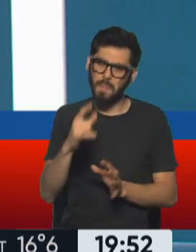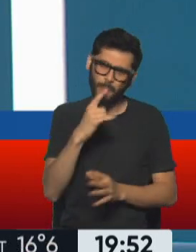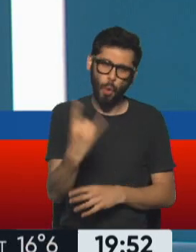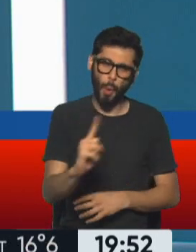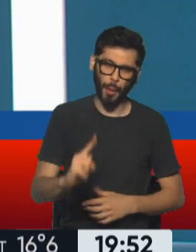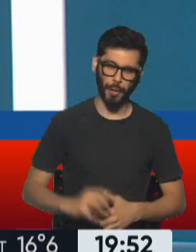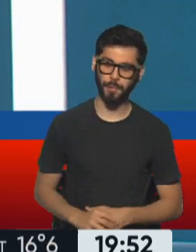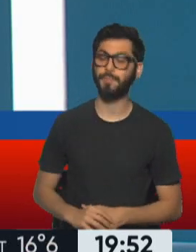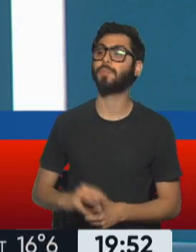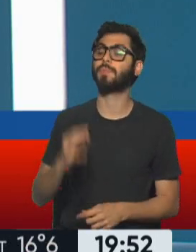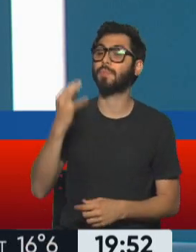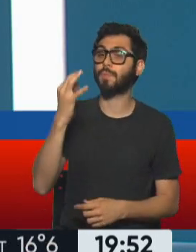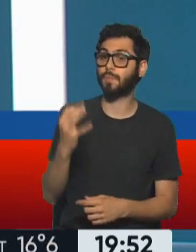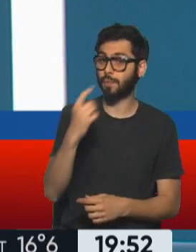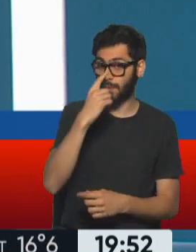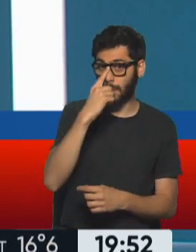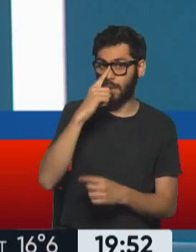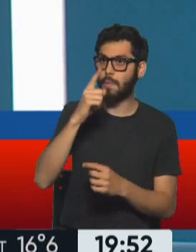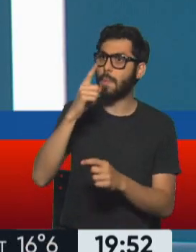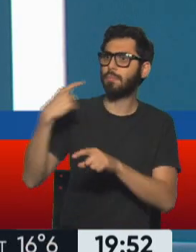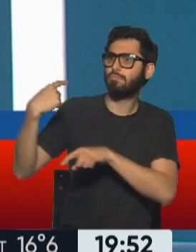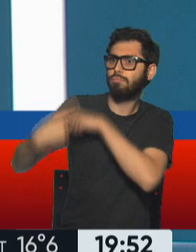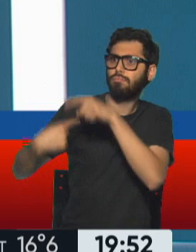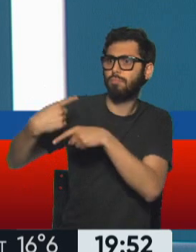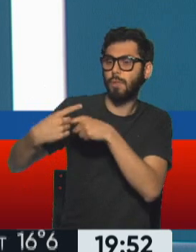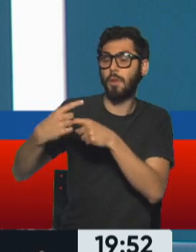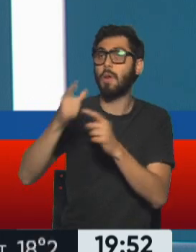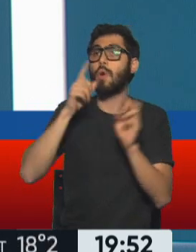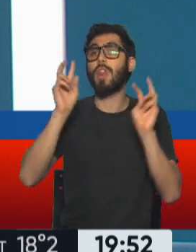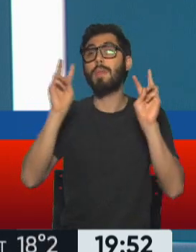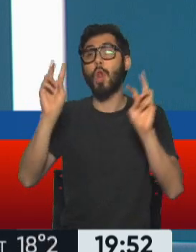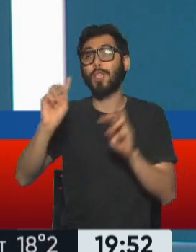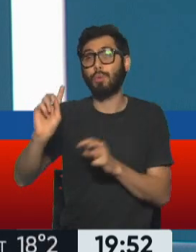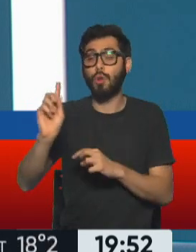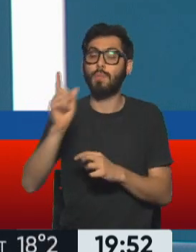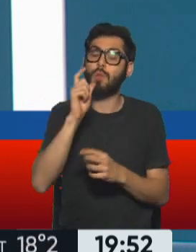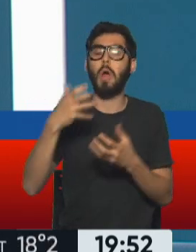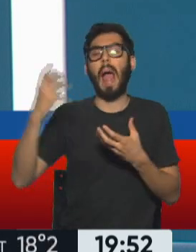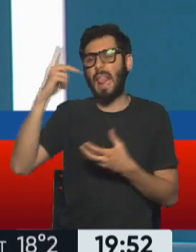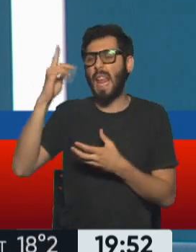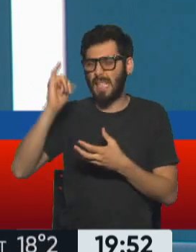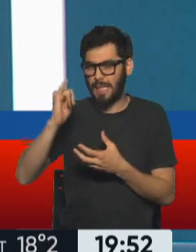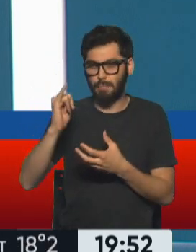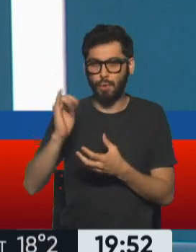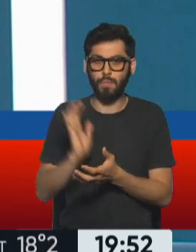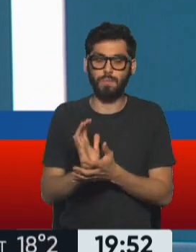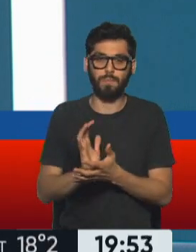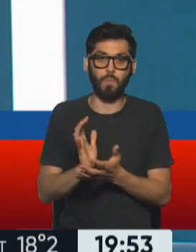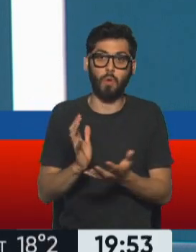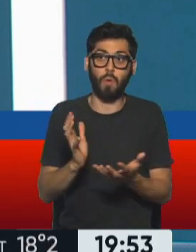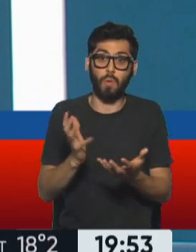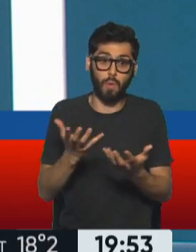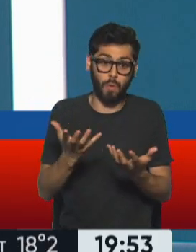que van más en contra con una tradición histórica, ni siquiera te digo del peronismo históricamente, pero sí del kirchnerismo, que es la defensa o el trabajo